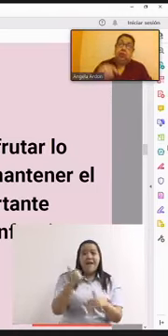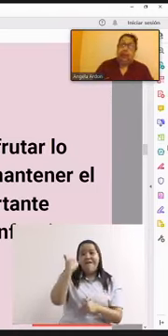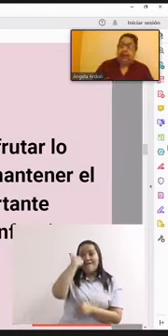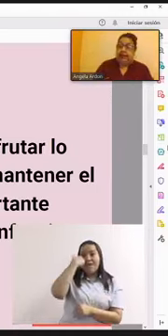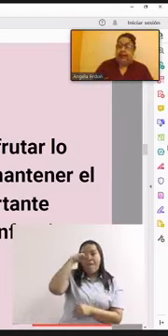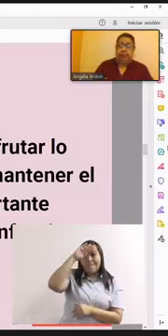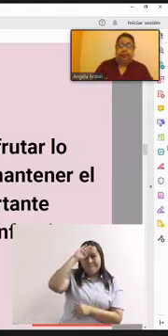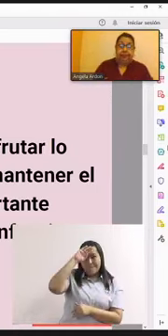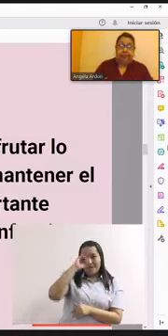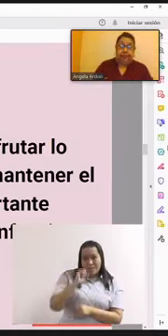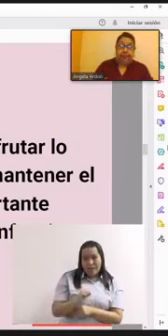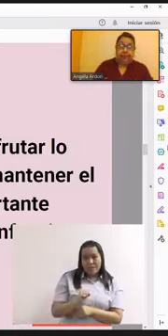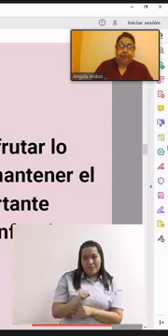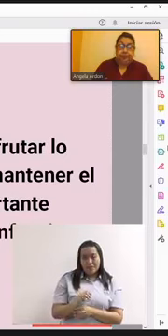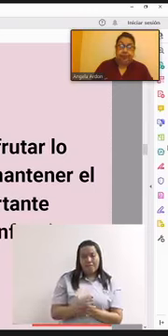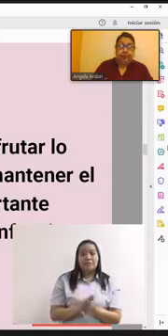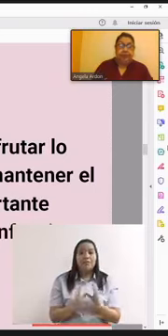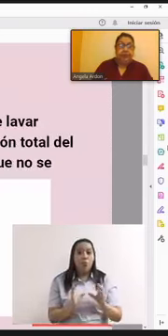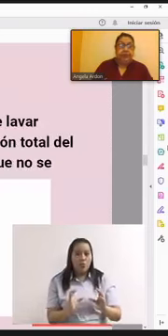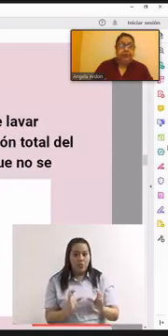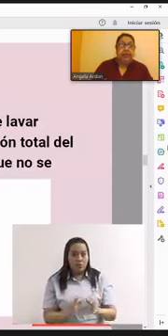La siguiente.